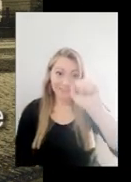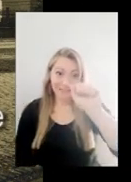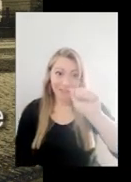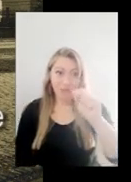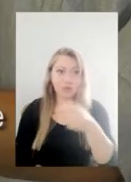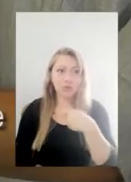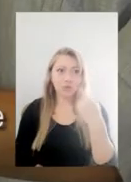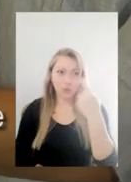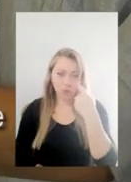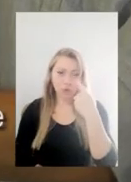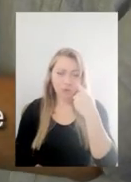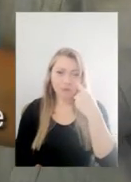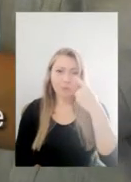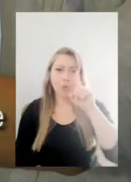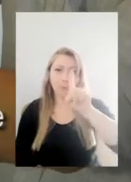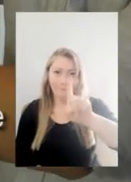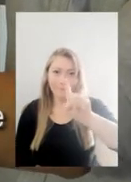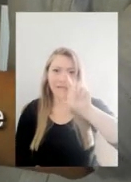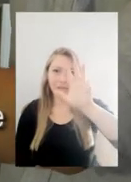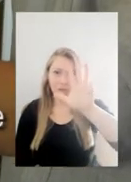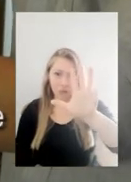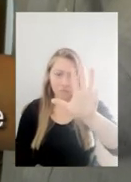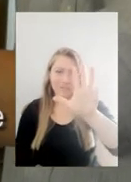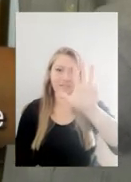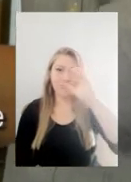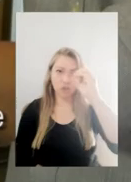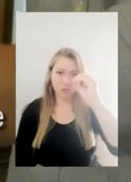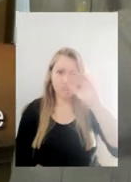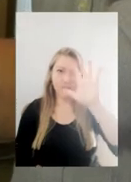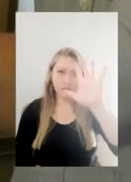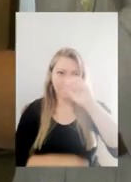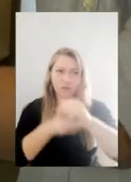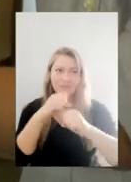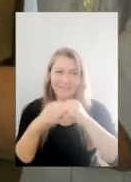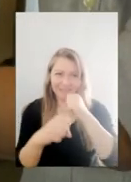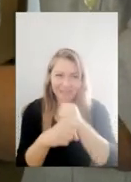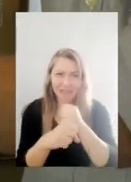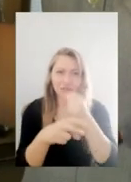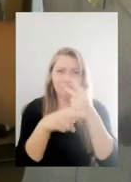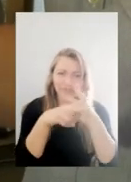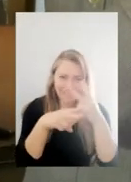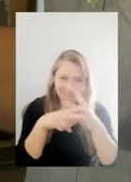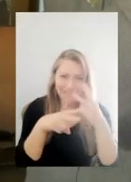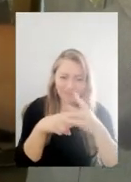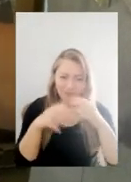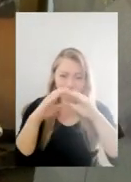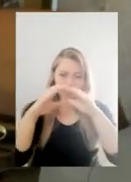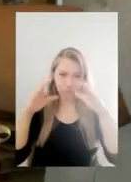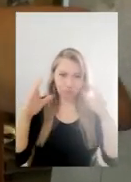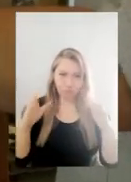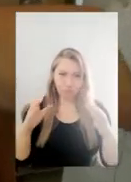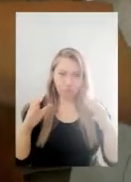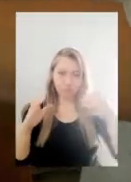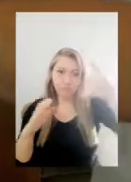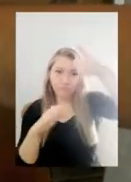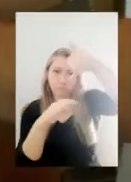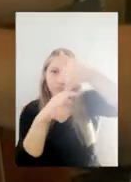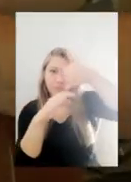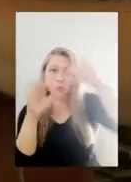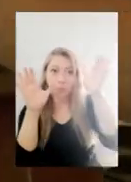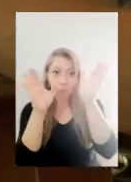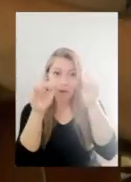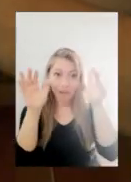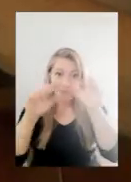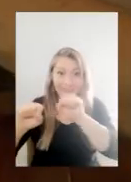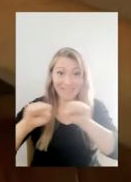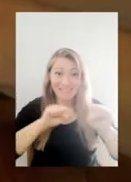porque Henri Villeneuve, que fue el arquitecto que hizo, la terminó en 1904 esta portada, y este ángel se cayó para el terremoto de 1906, entonces el